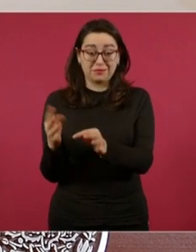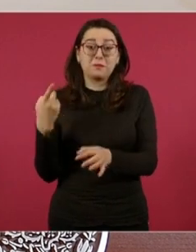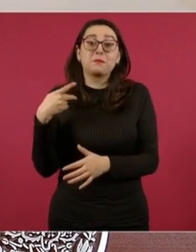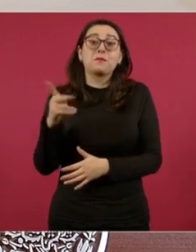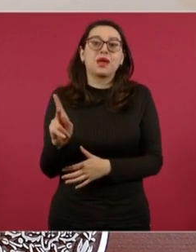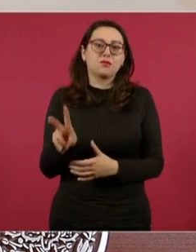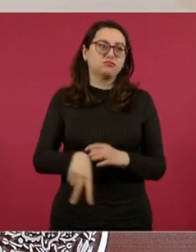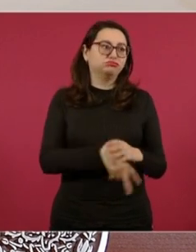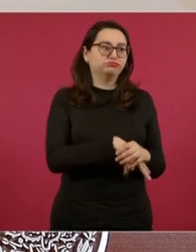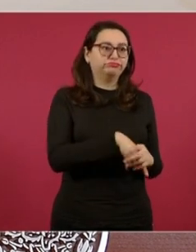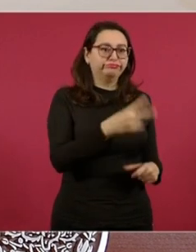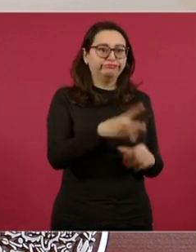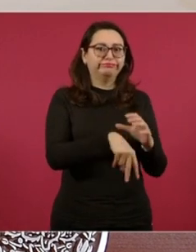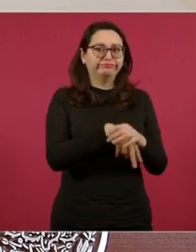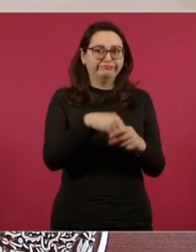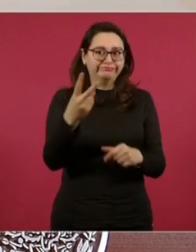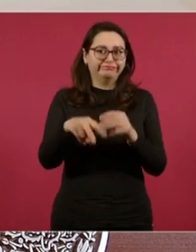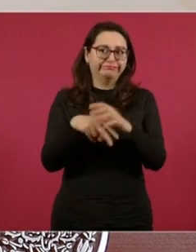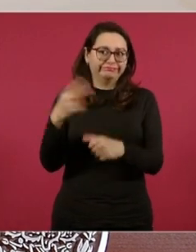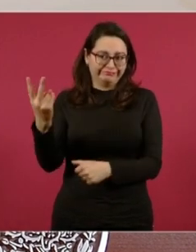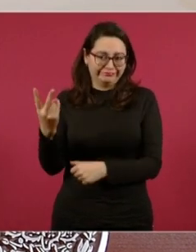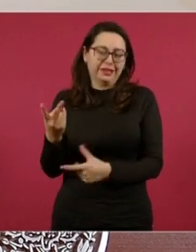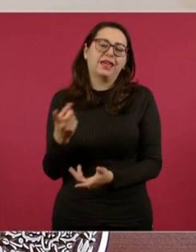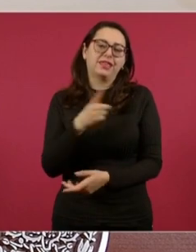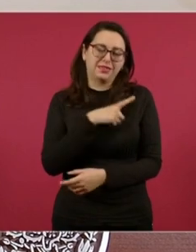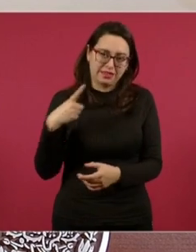operación lleva tiempo.